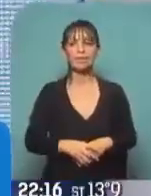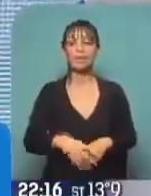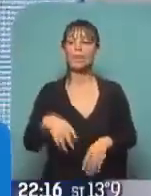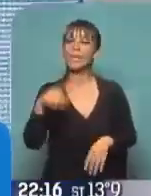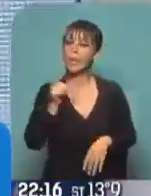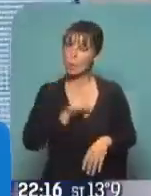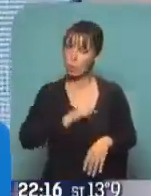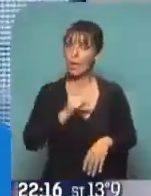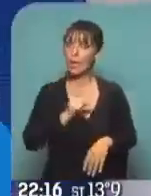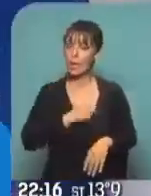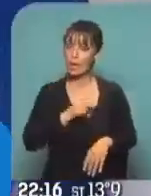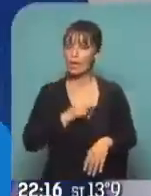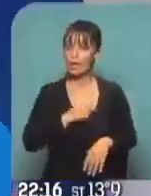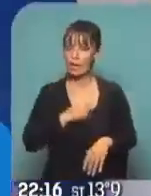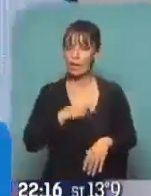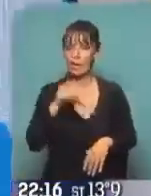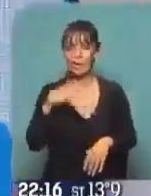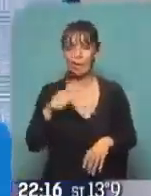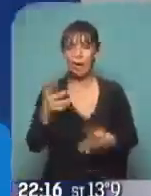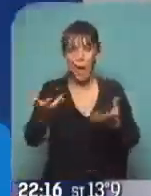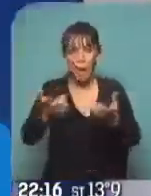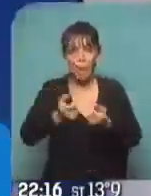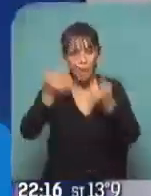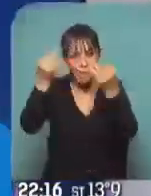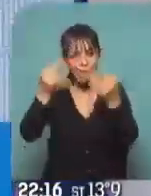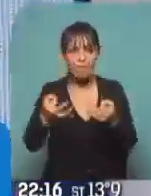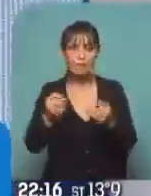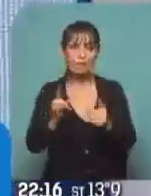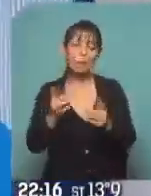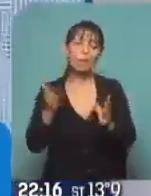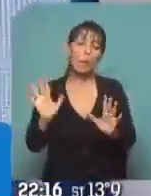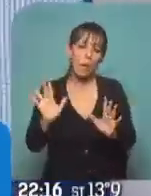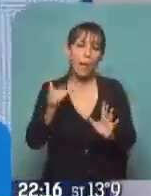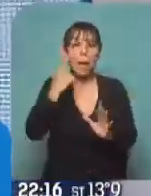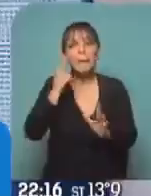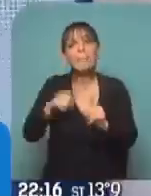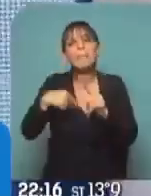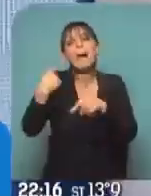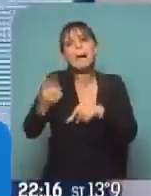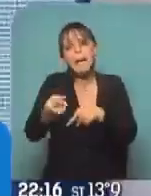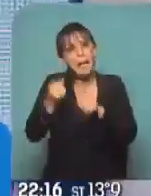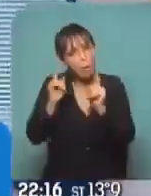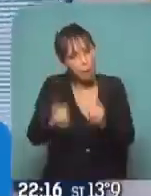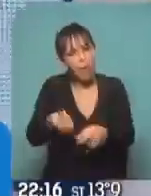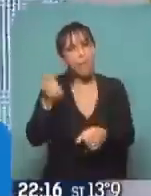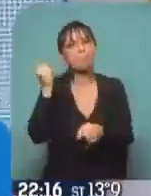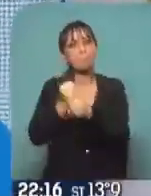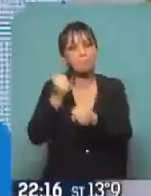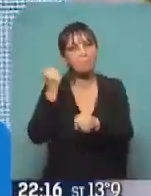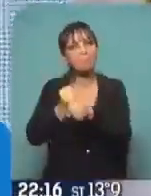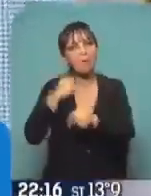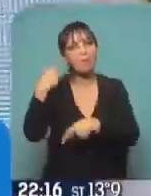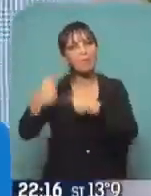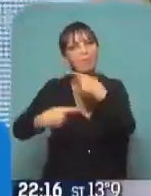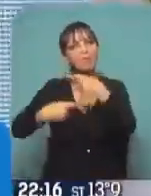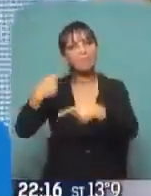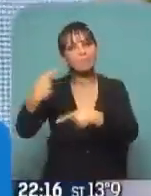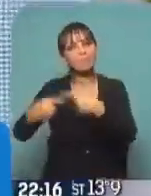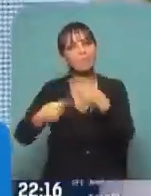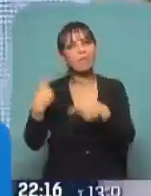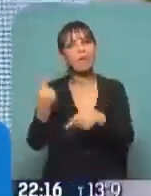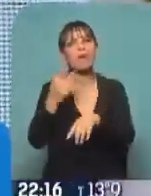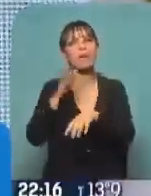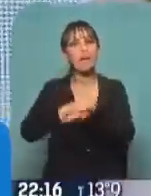que hoy no hayamos tenido todo el apoyo que esperábamos, pero a partir de mañana seguiremos trabajando, haciéndonos